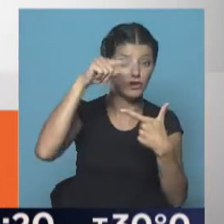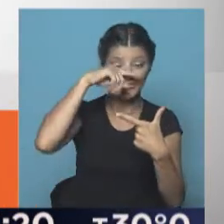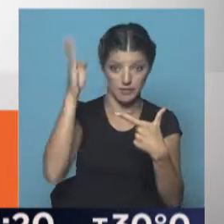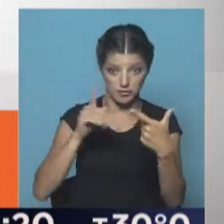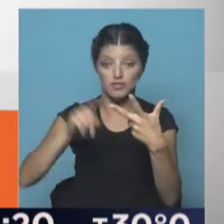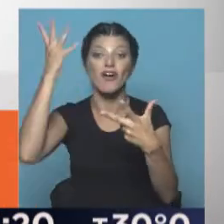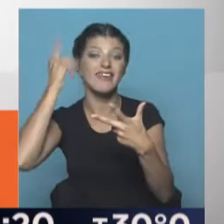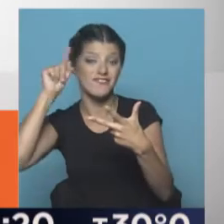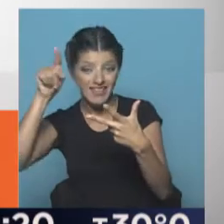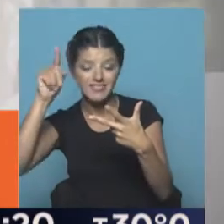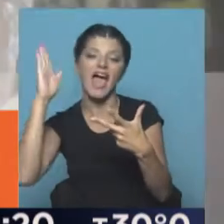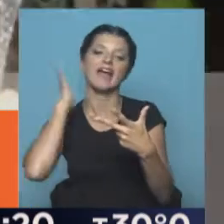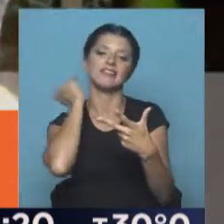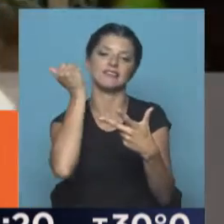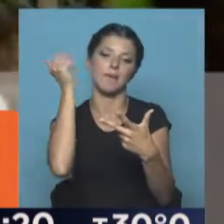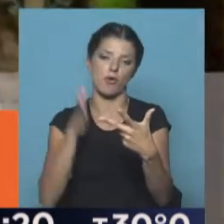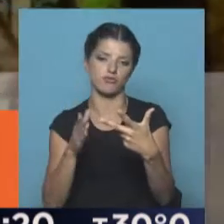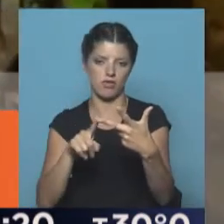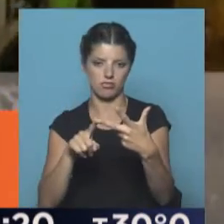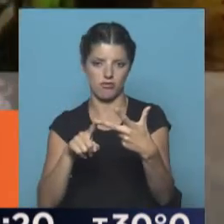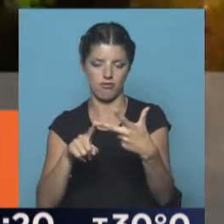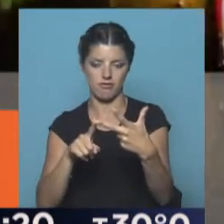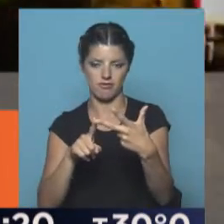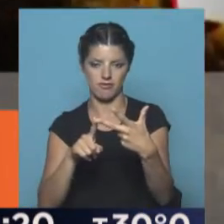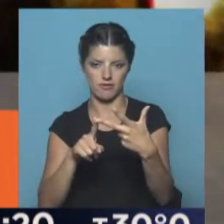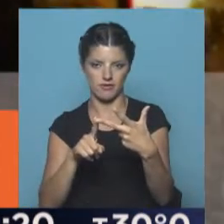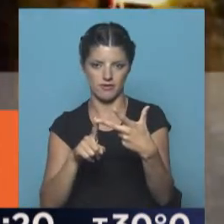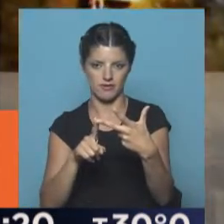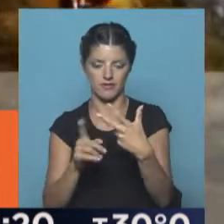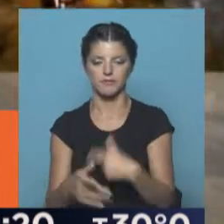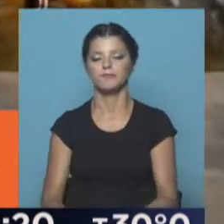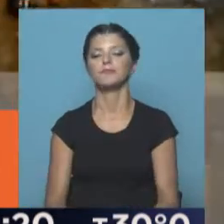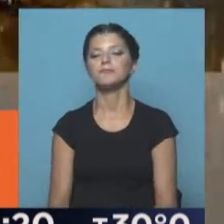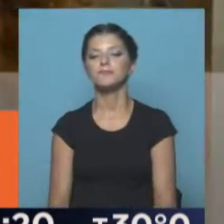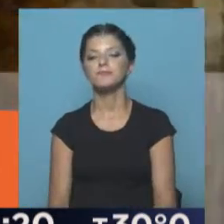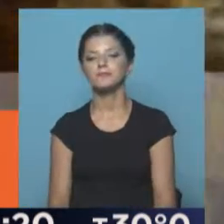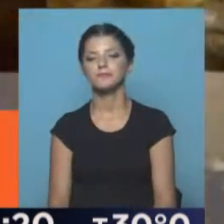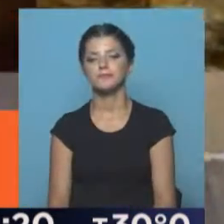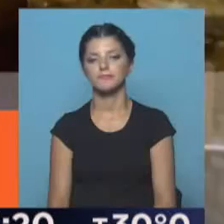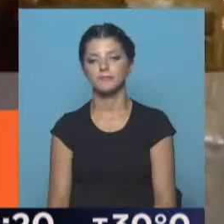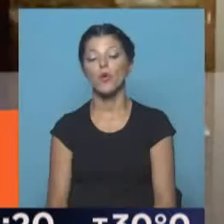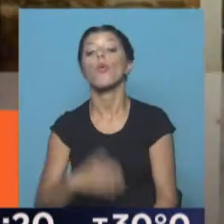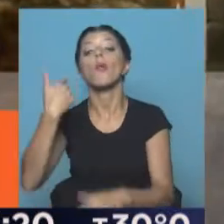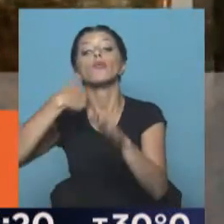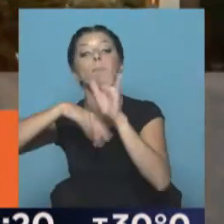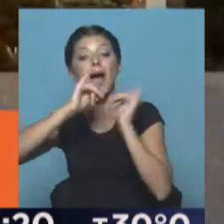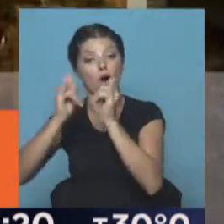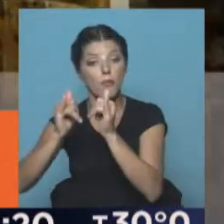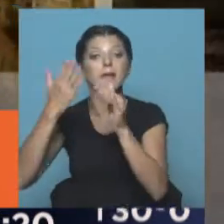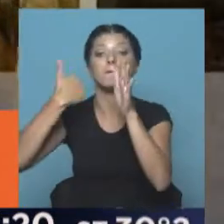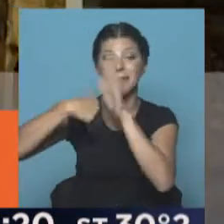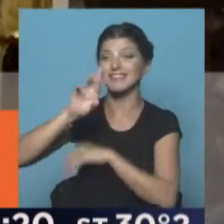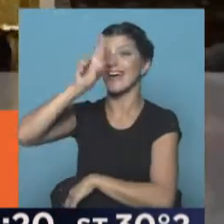Francia el 16%. No. Bueno, claro. Normalmente, obviamente, el otro dato, cuanto más joven, más